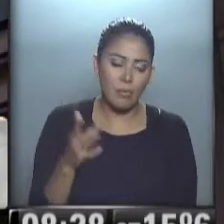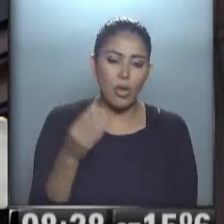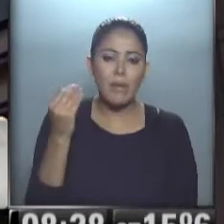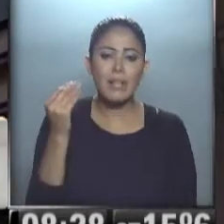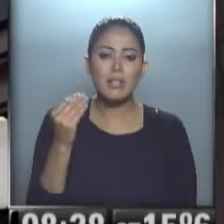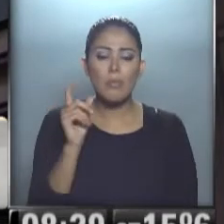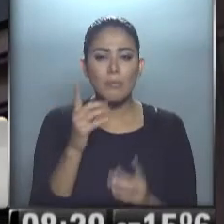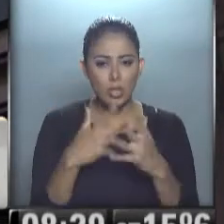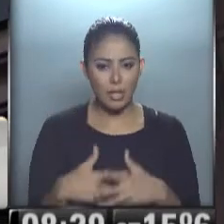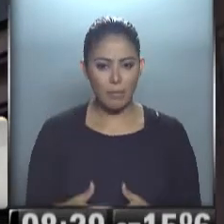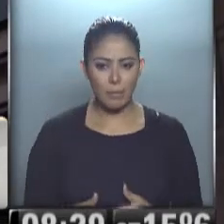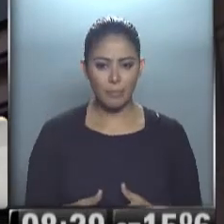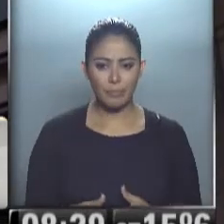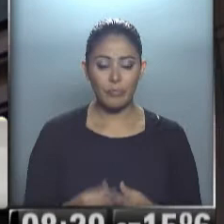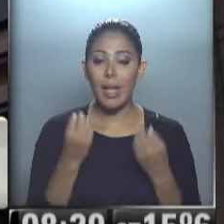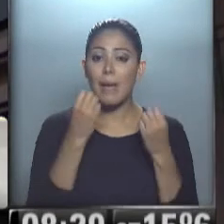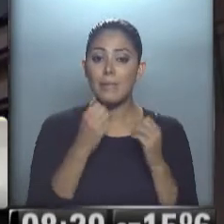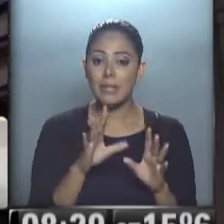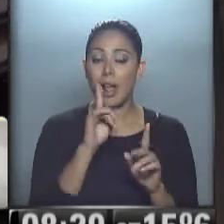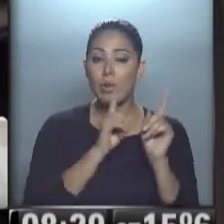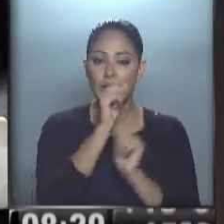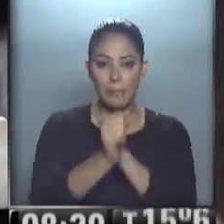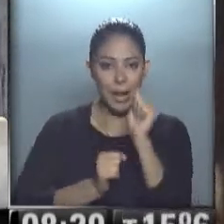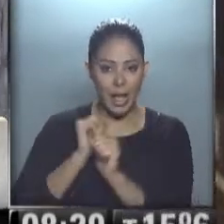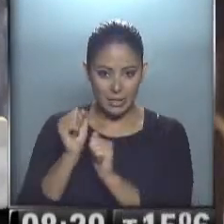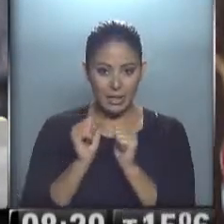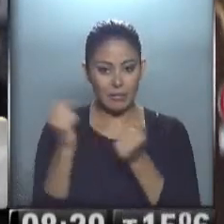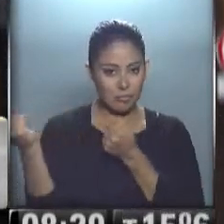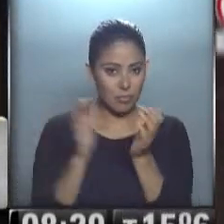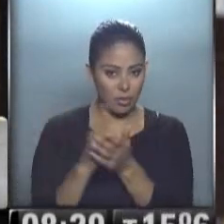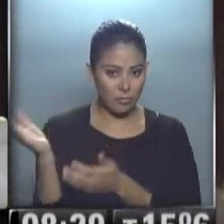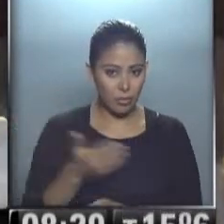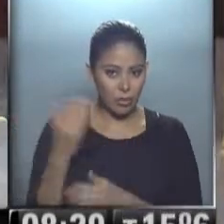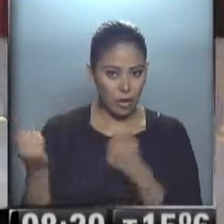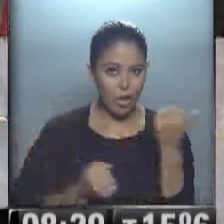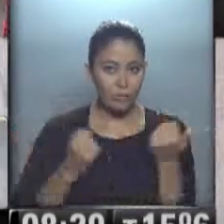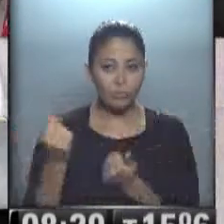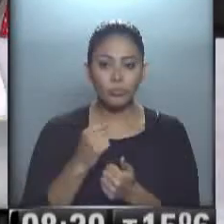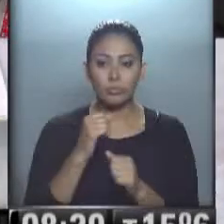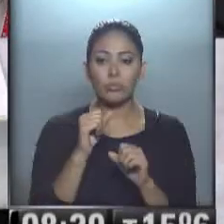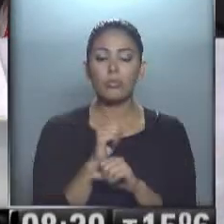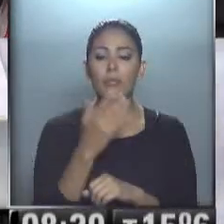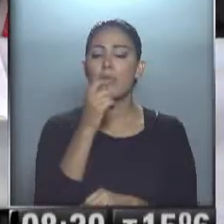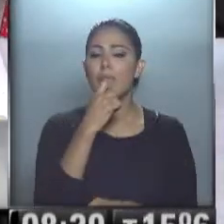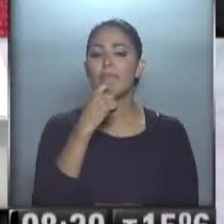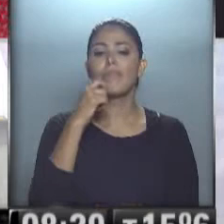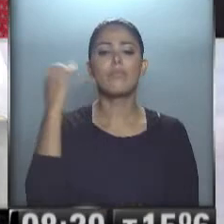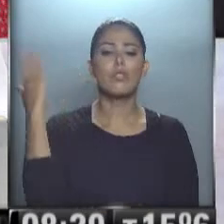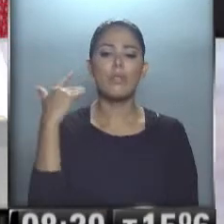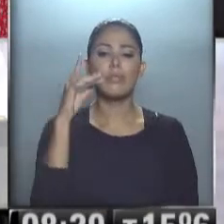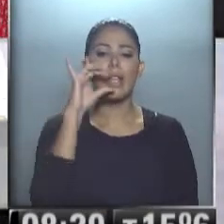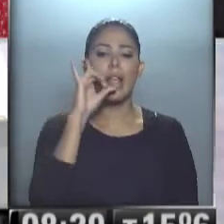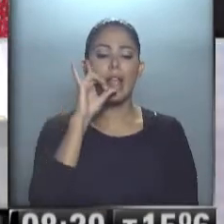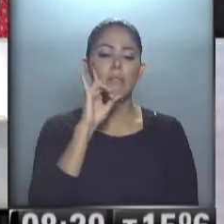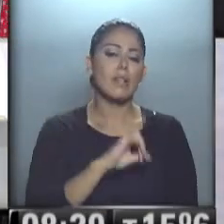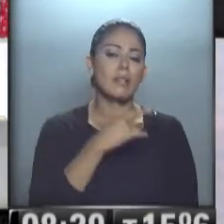con este sistema aparecieron empresas automotrices que de repente vendían leche en por